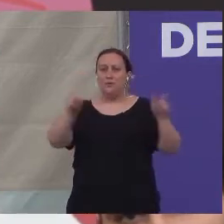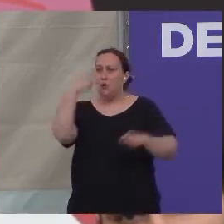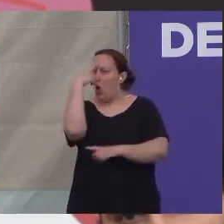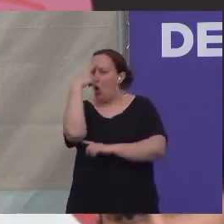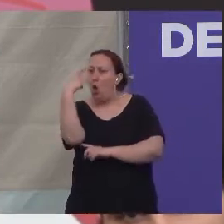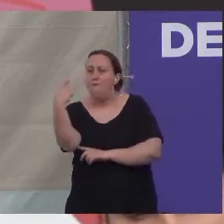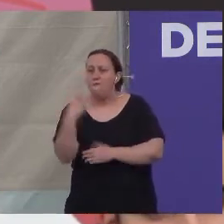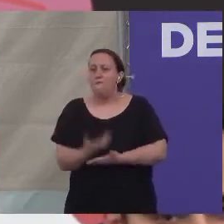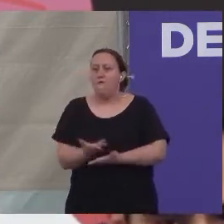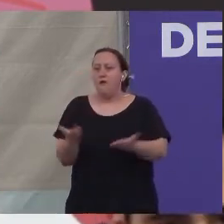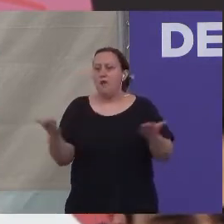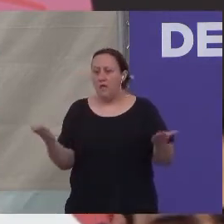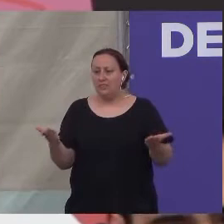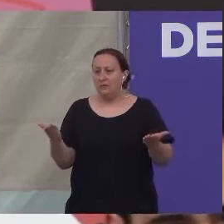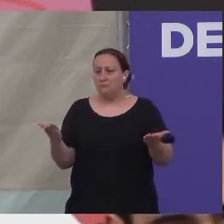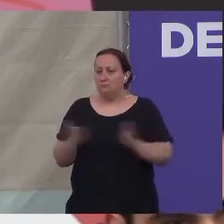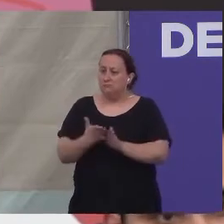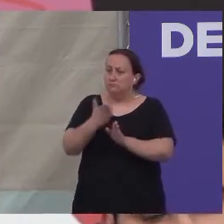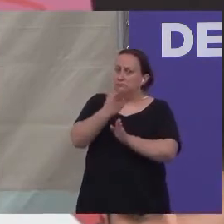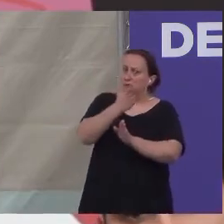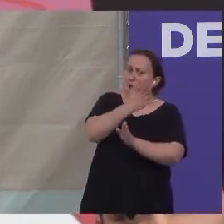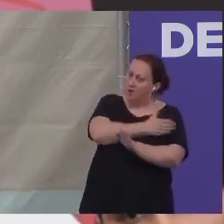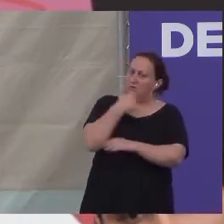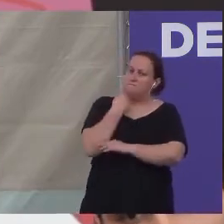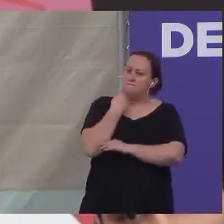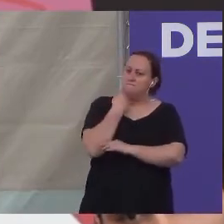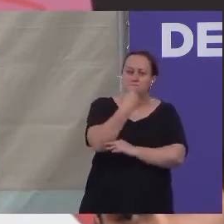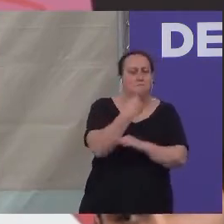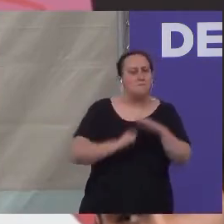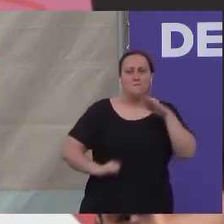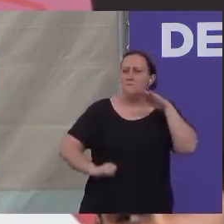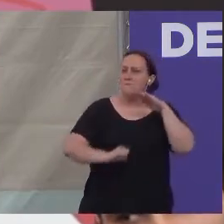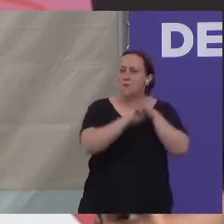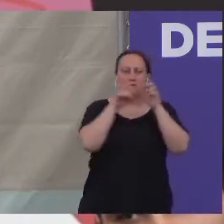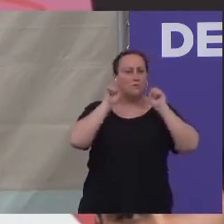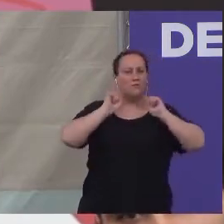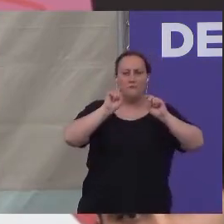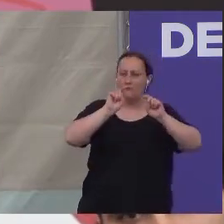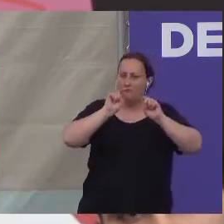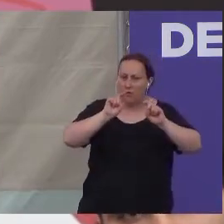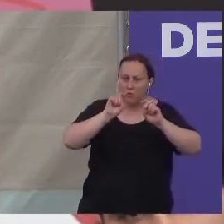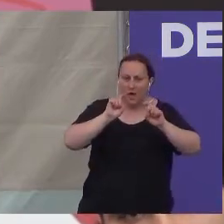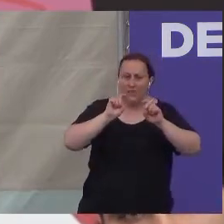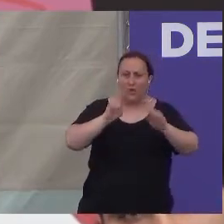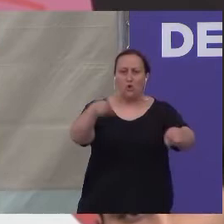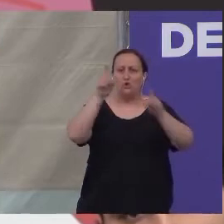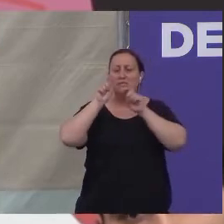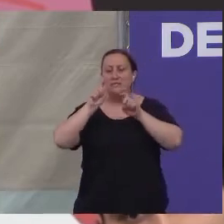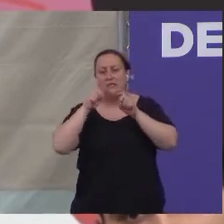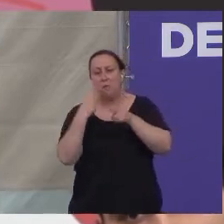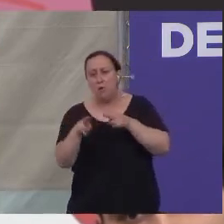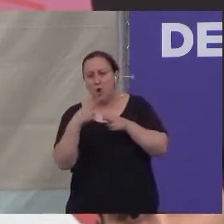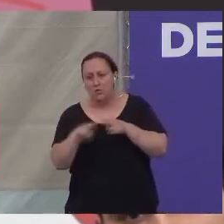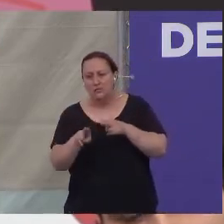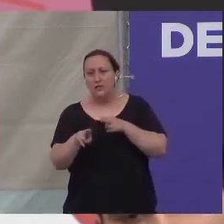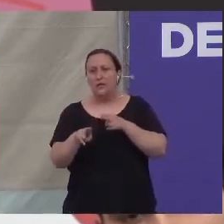para eso, primero hay que darle todo el apoyo posible en cuanto a formación, a enseñanza política,